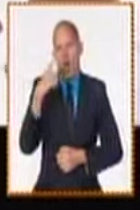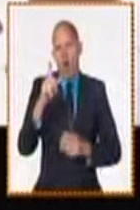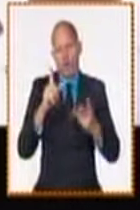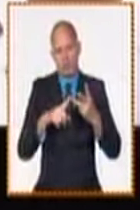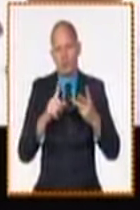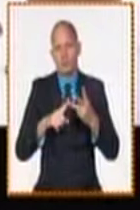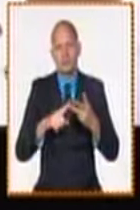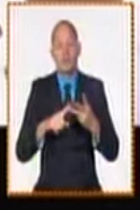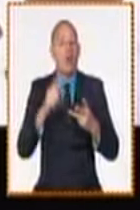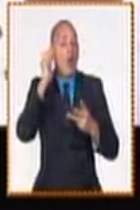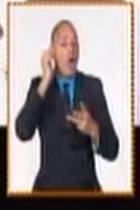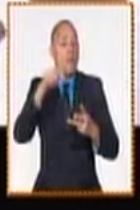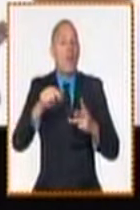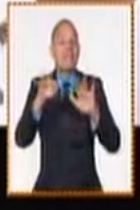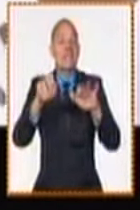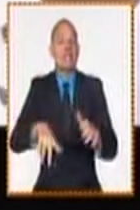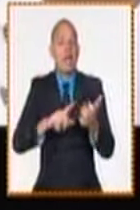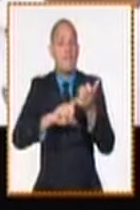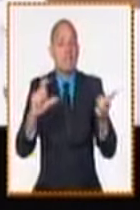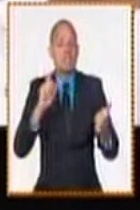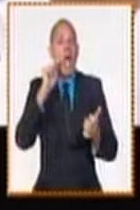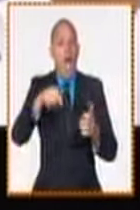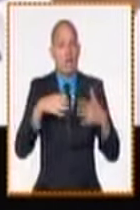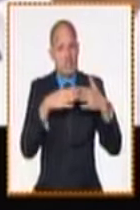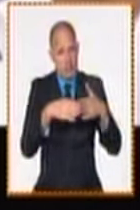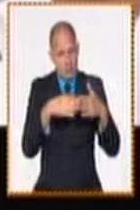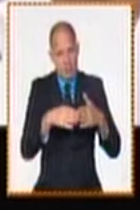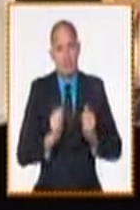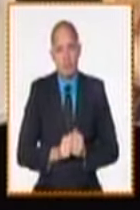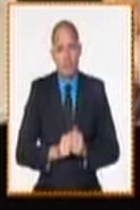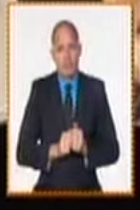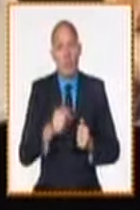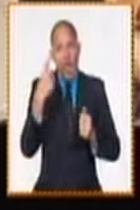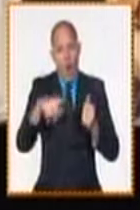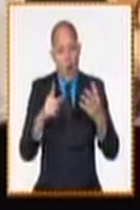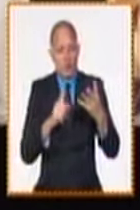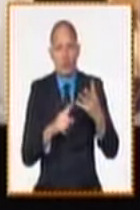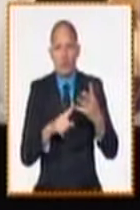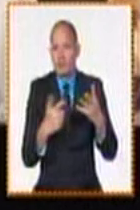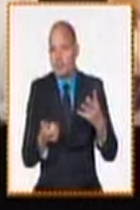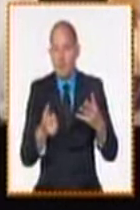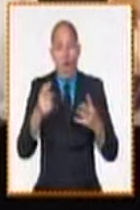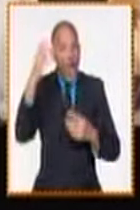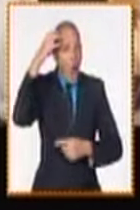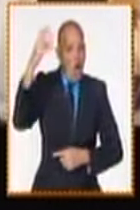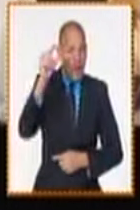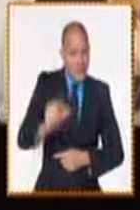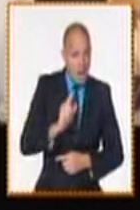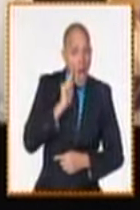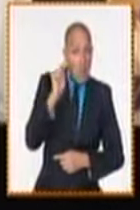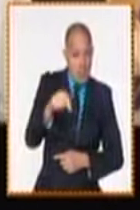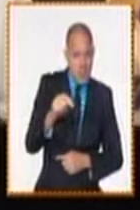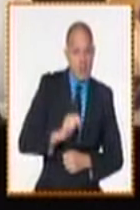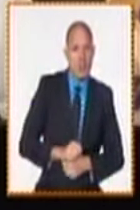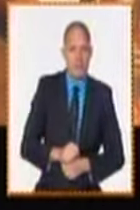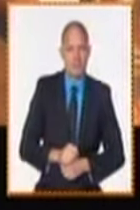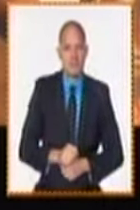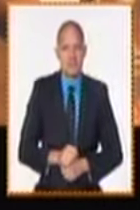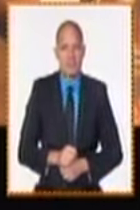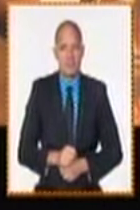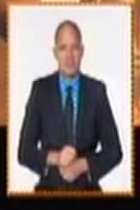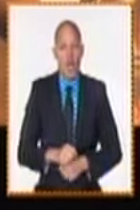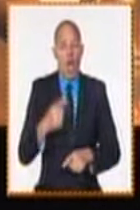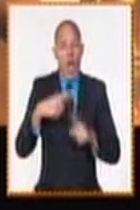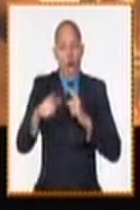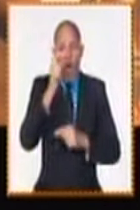Caponápoles, secretaria del Partido Comunista de Cuba en Granma, y Yanexis Terry Gutiérrez, gobernadora. Yacel Toledo Garnache, vicepresidente